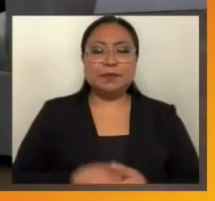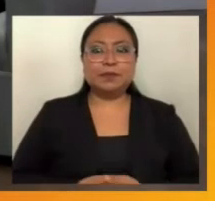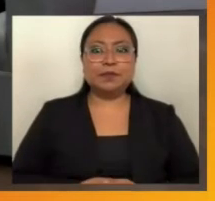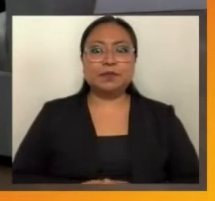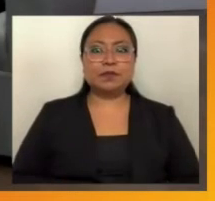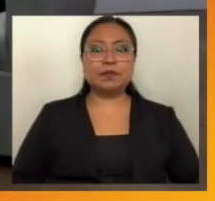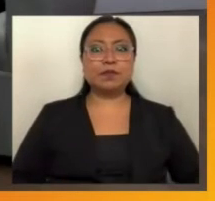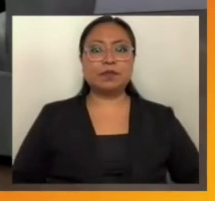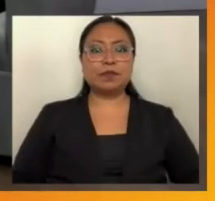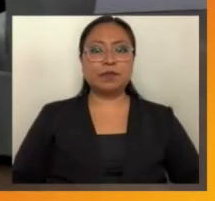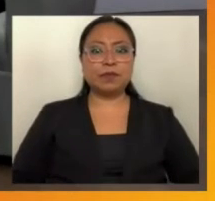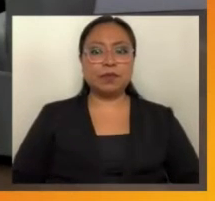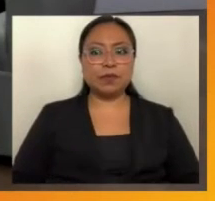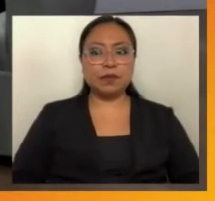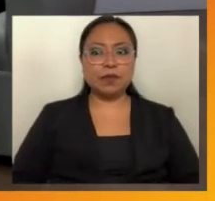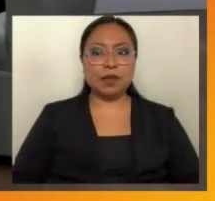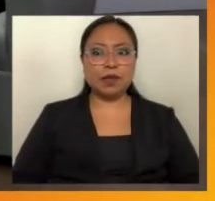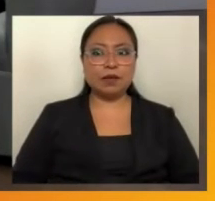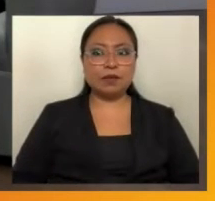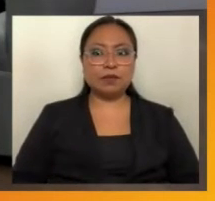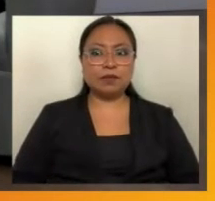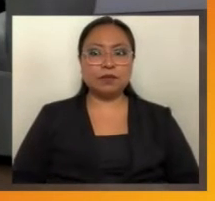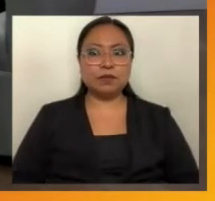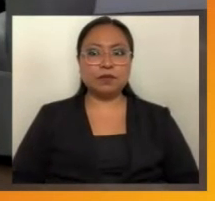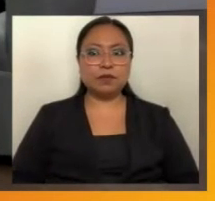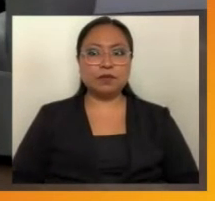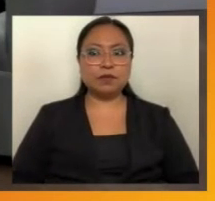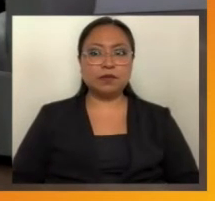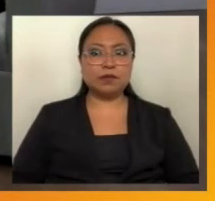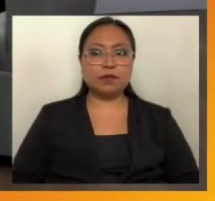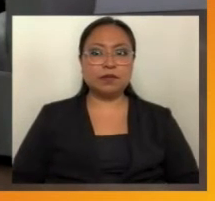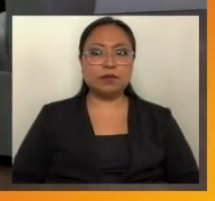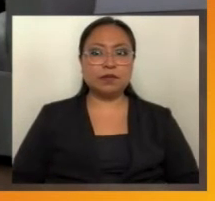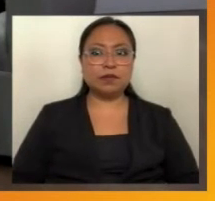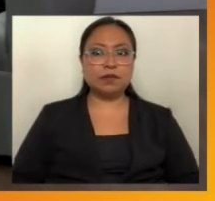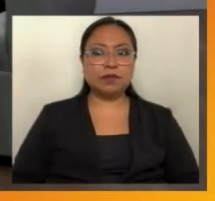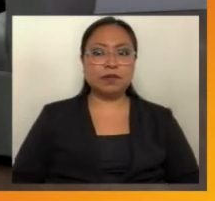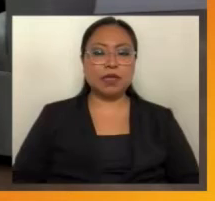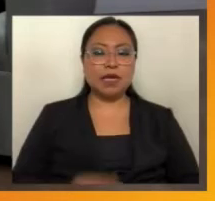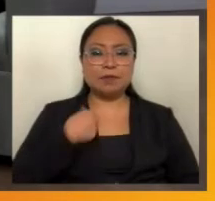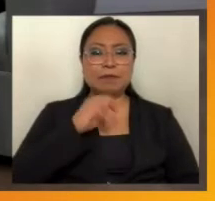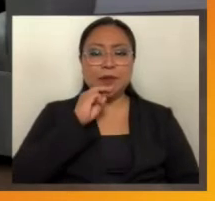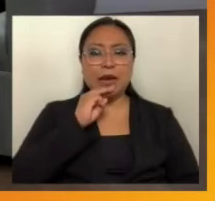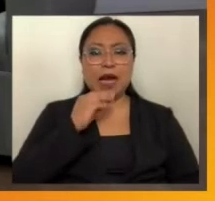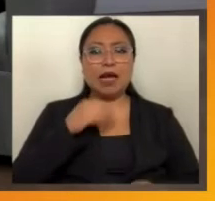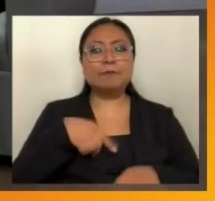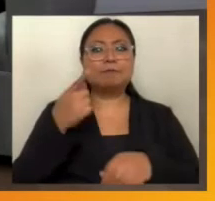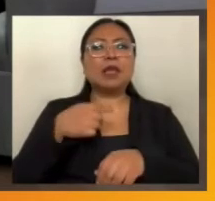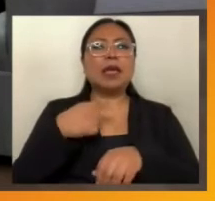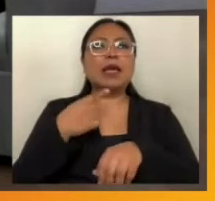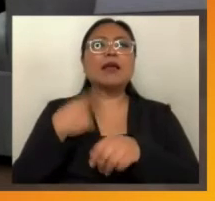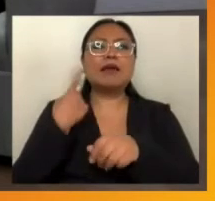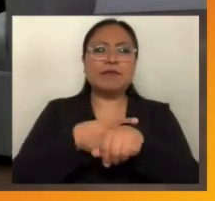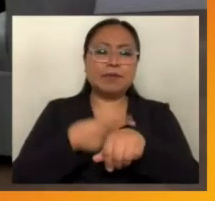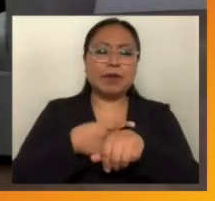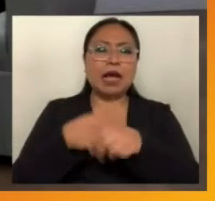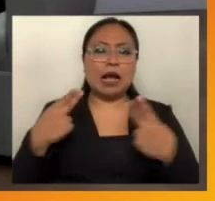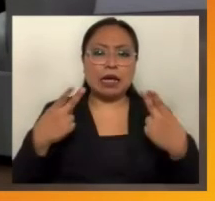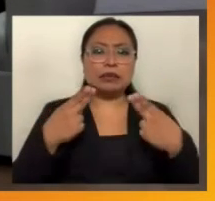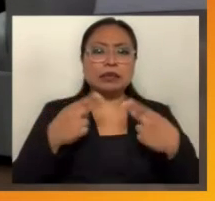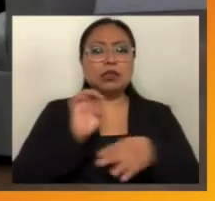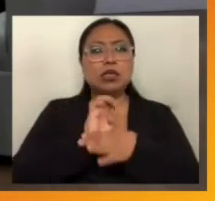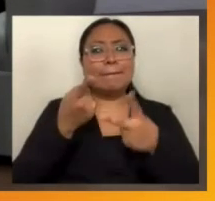En esta ocasión a mi mamá le tocaron quimioterapias y pude ver cómo se le cayó el cabello, pude ver lo que hace este tratamiento, y creo